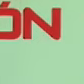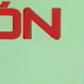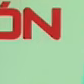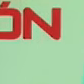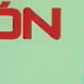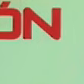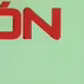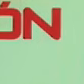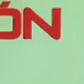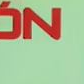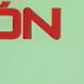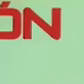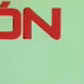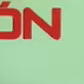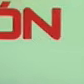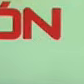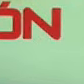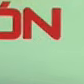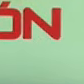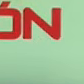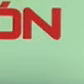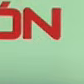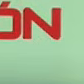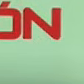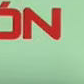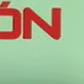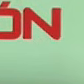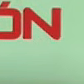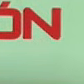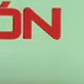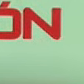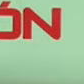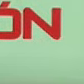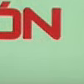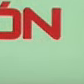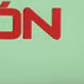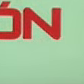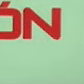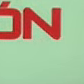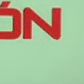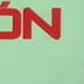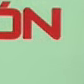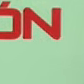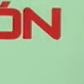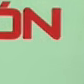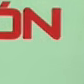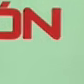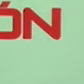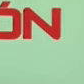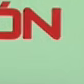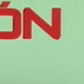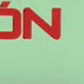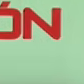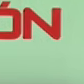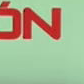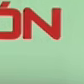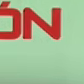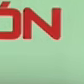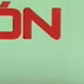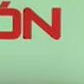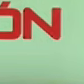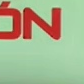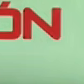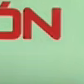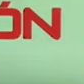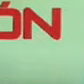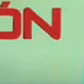iba a ser el Gran Poder 2024. No se olvide visitar nuestras redes sociales, Expresiones, Bolivisión, toda la información cultural. El día de mañana le tengo